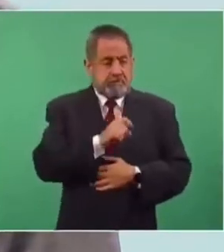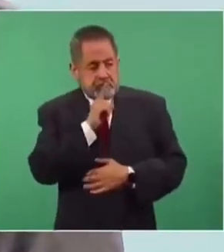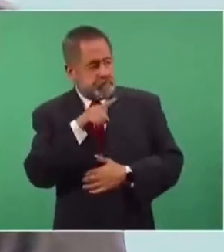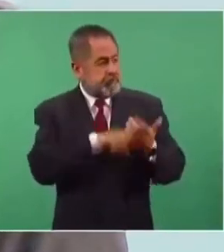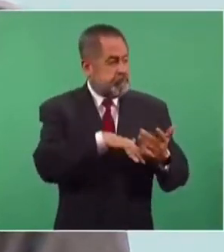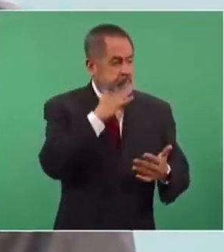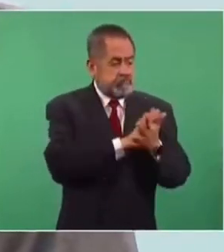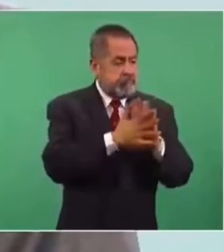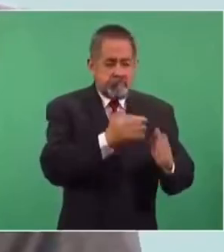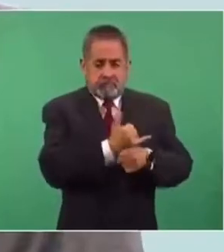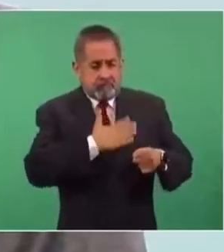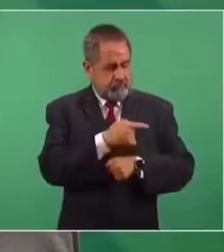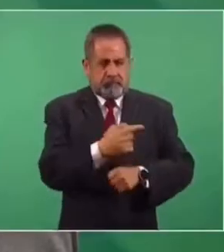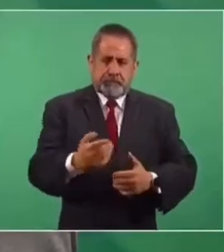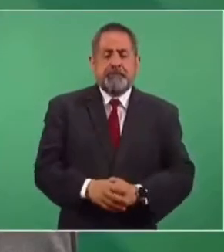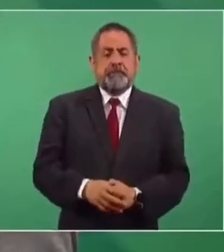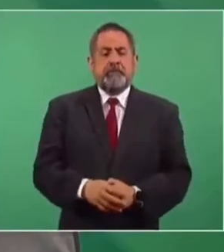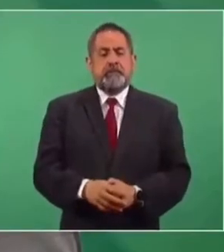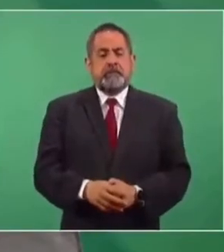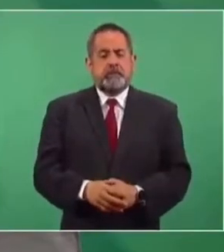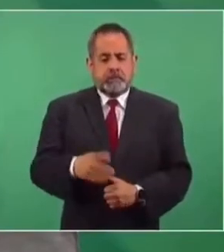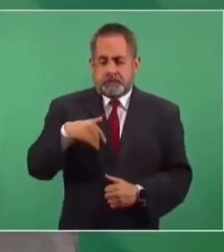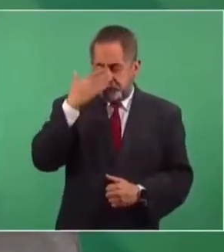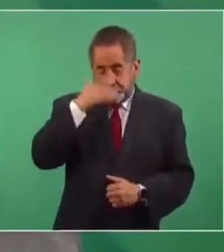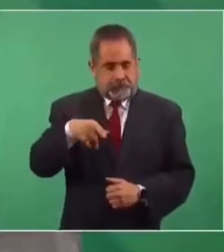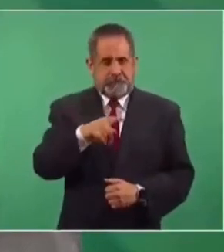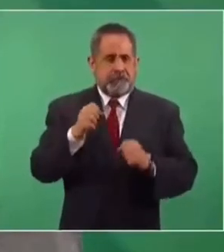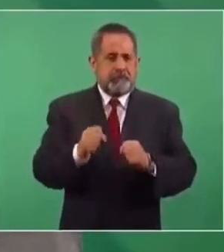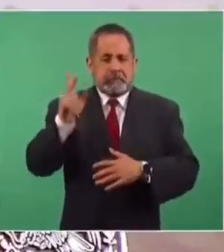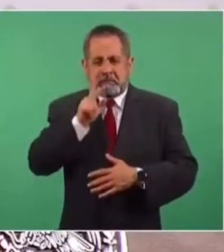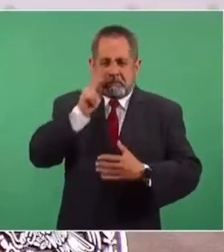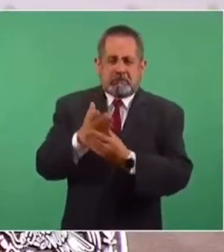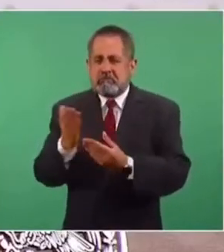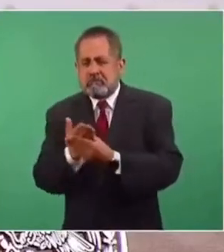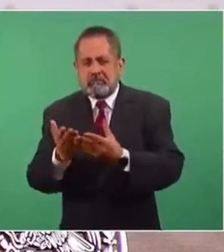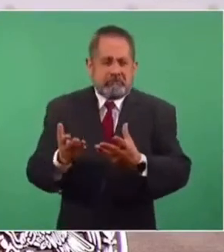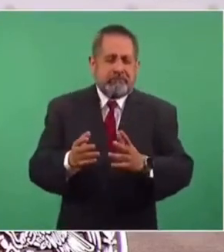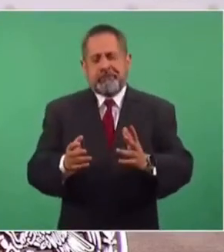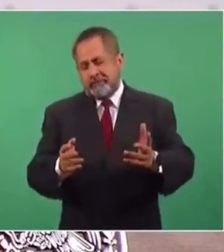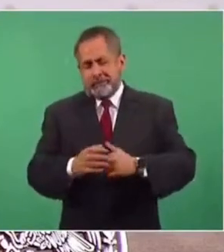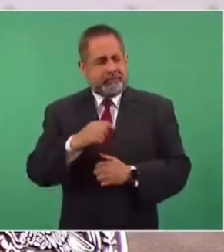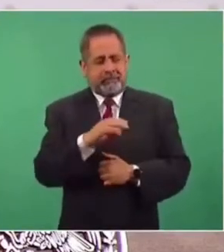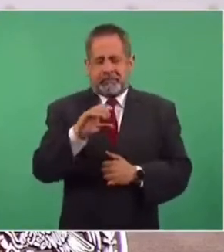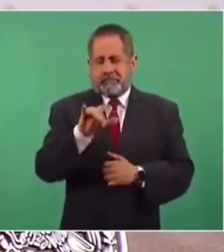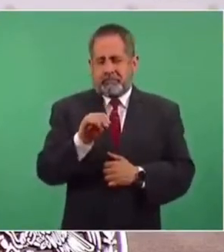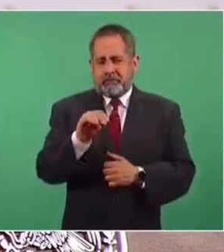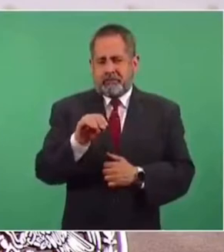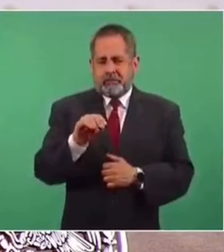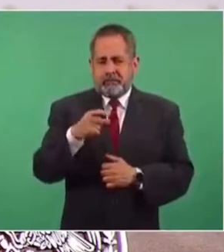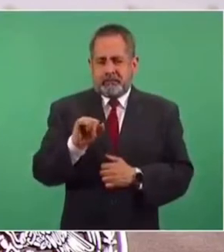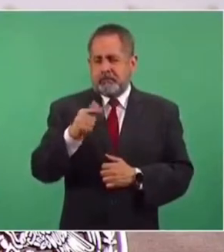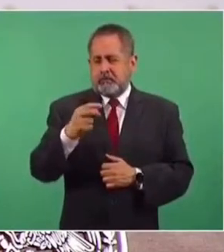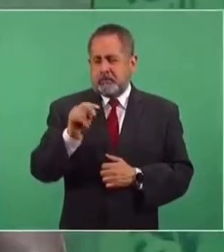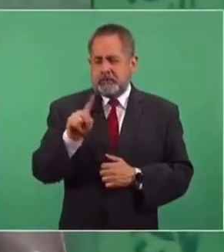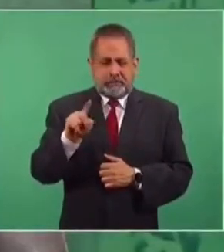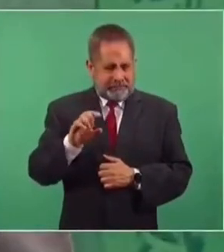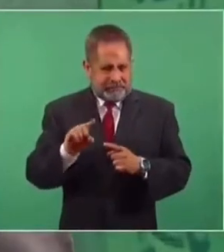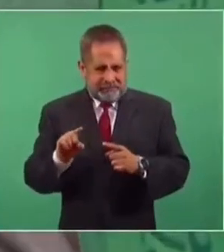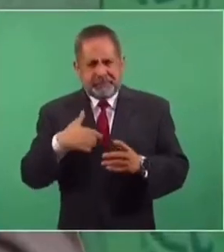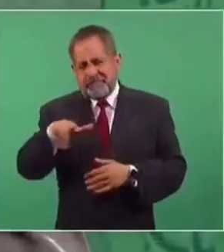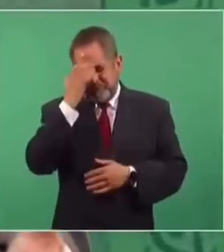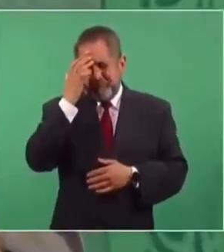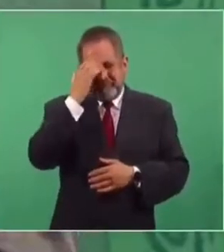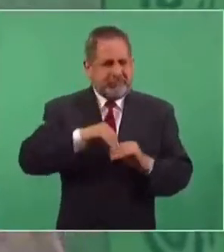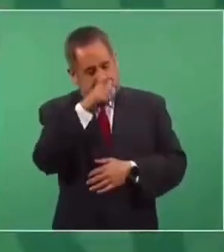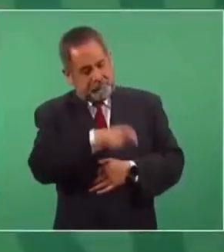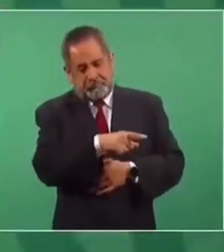el pillaje y la injusticia. Seguramente me van a pedir pruebas. En el caso de Claudio X. González, pues es algo muy